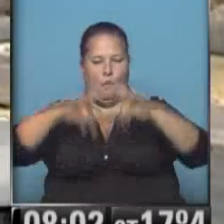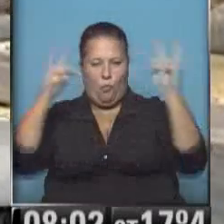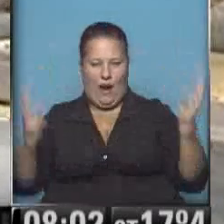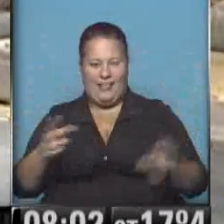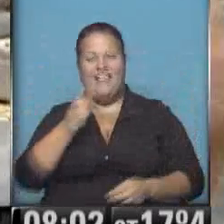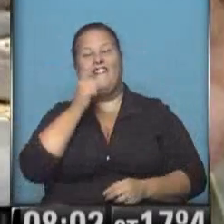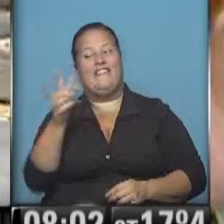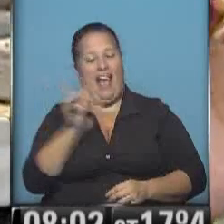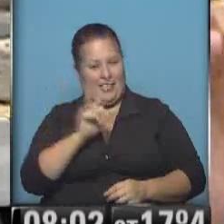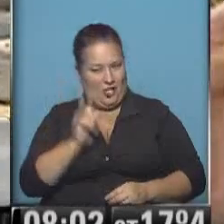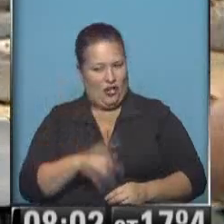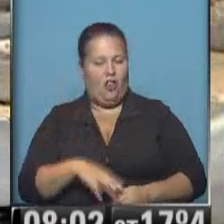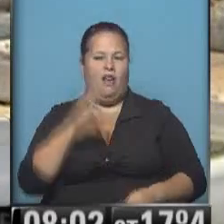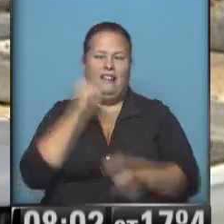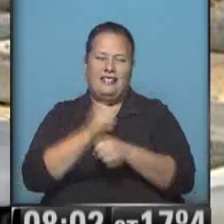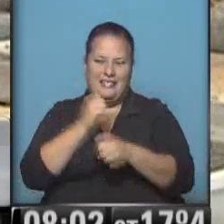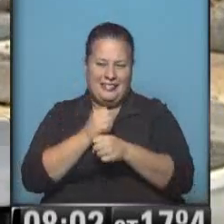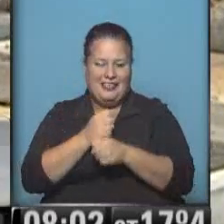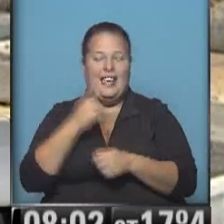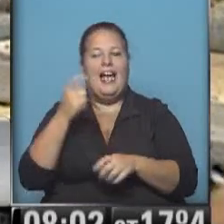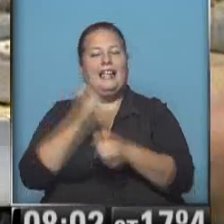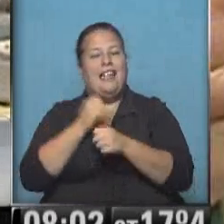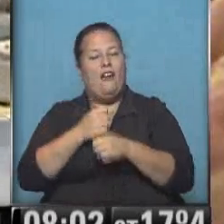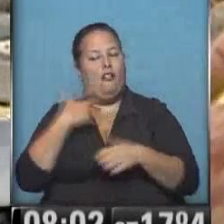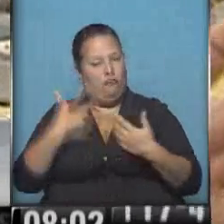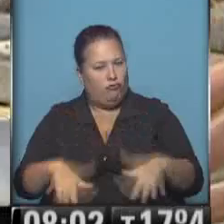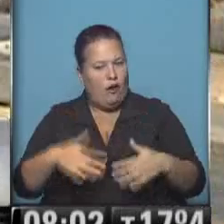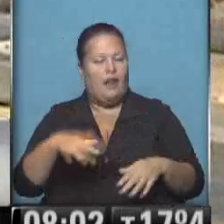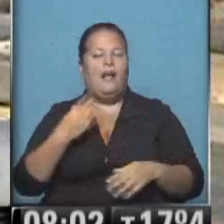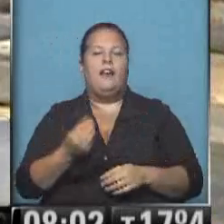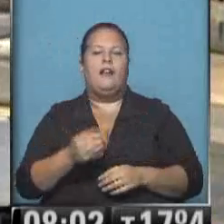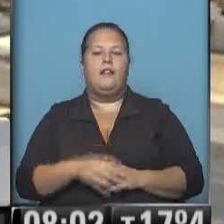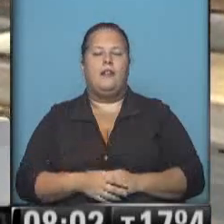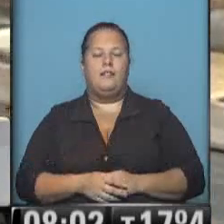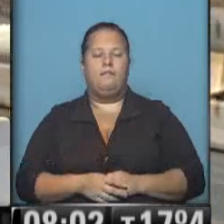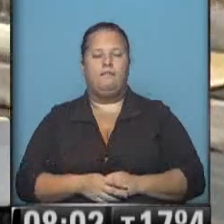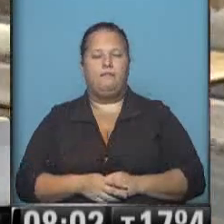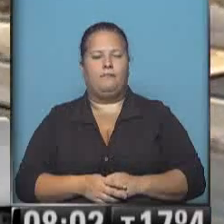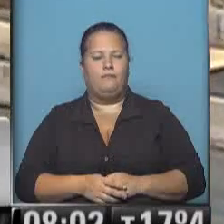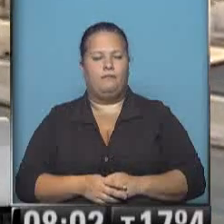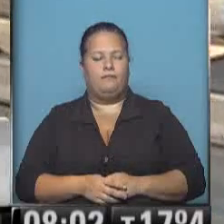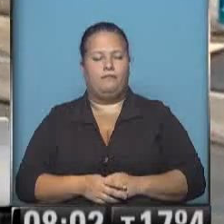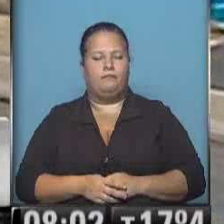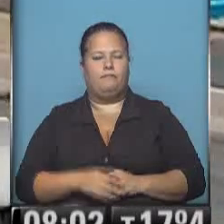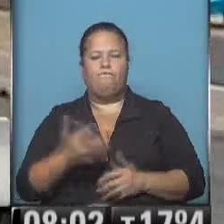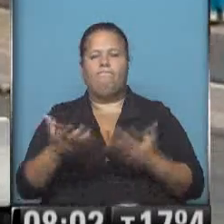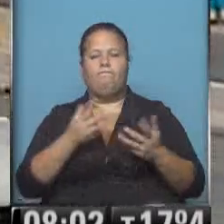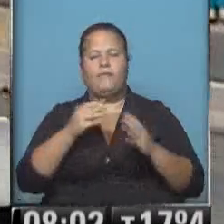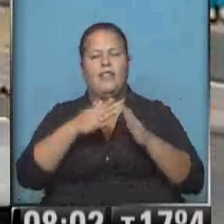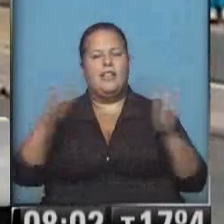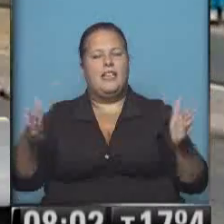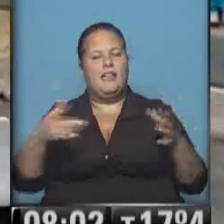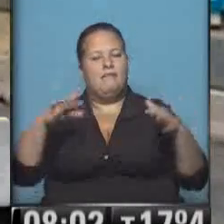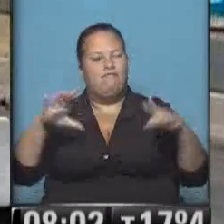una cosa sencilla. Están haciendo, aunque se trata de una tarea de fuerza, están haciendo una... un trazado